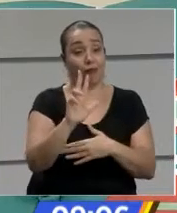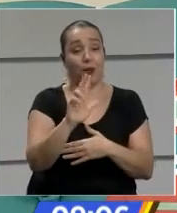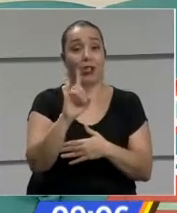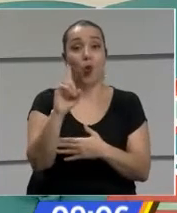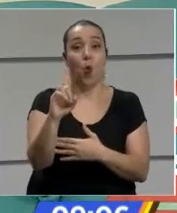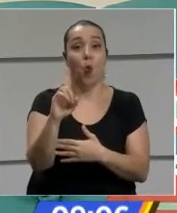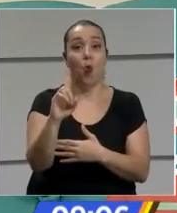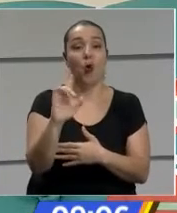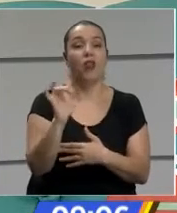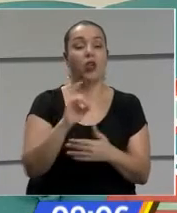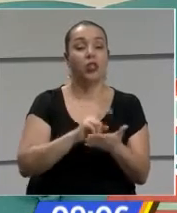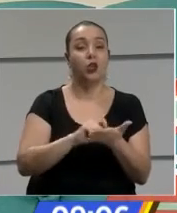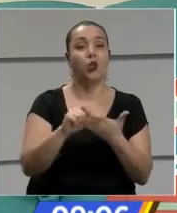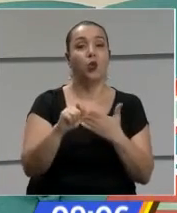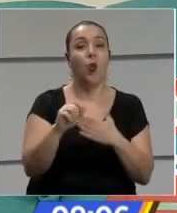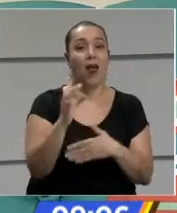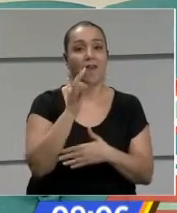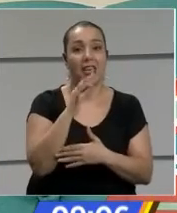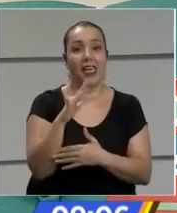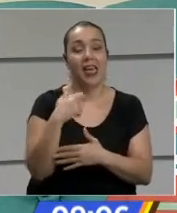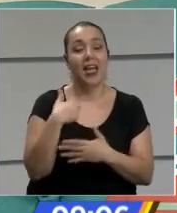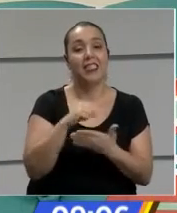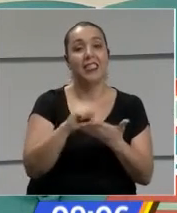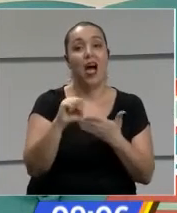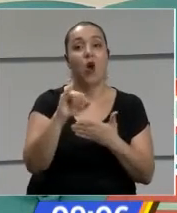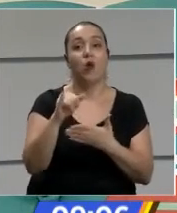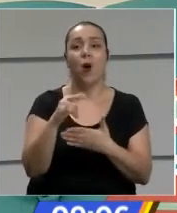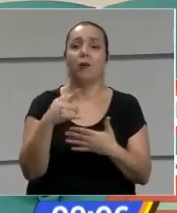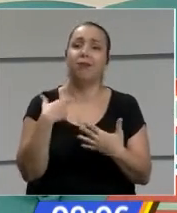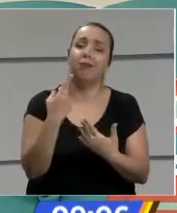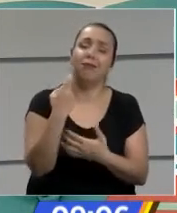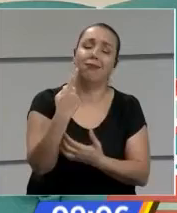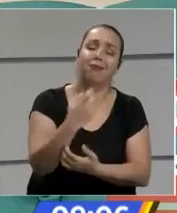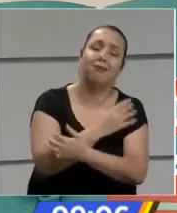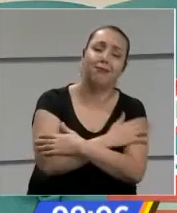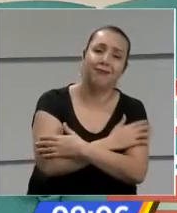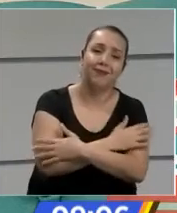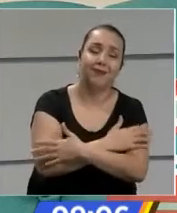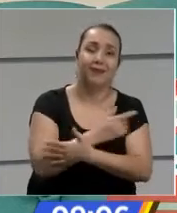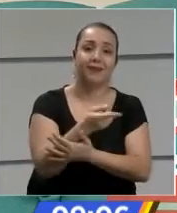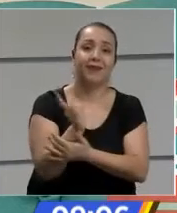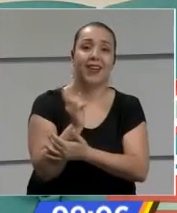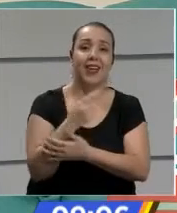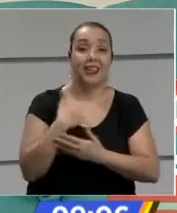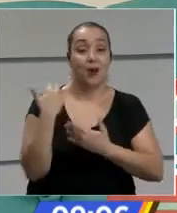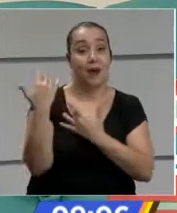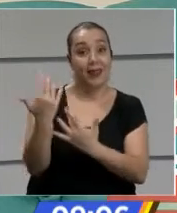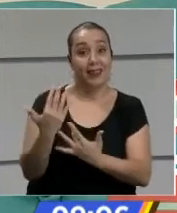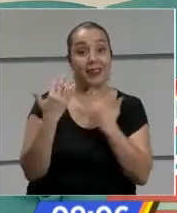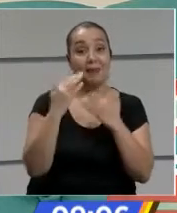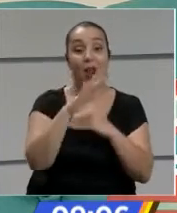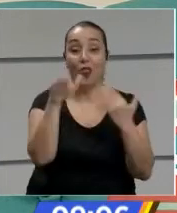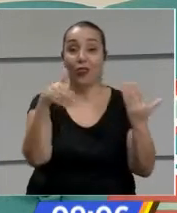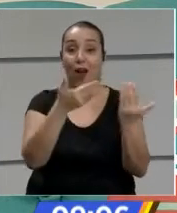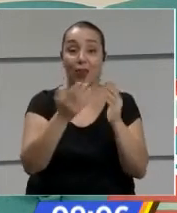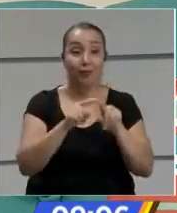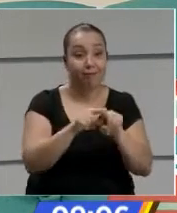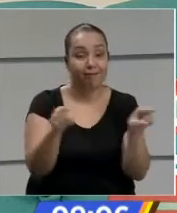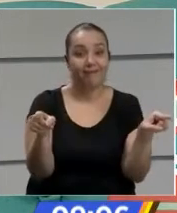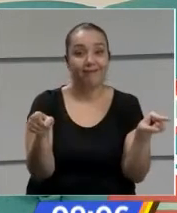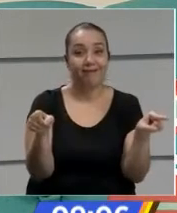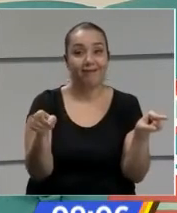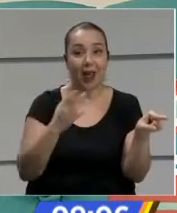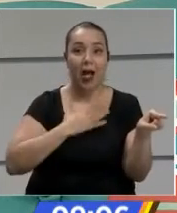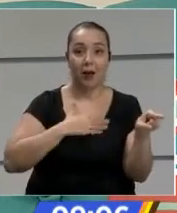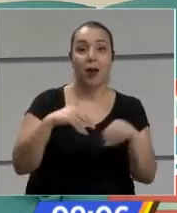Escuela Finca San Juan. Un saludo, mis amores, los extraño muchísimo. Espero que estén todos ahí y a